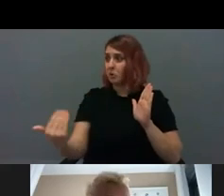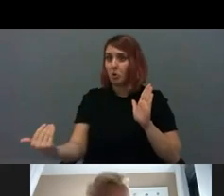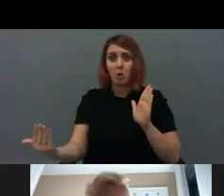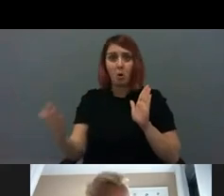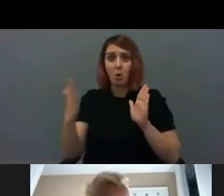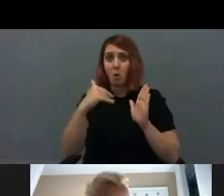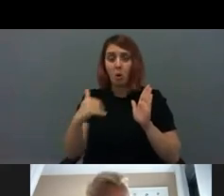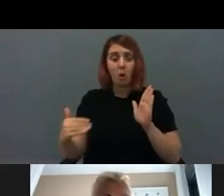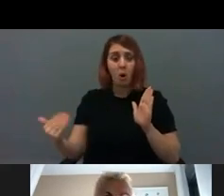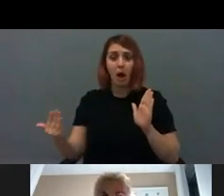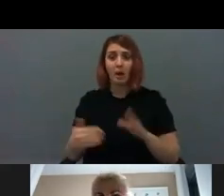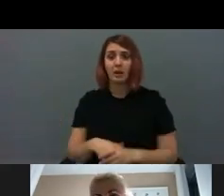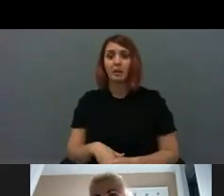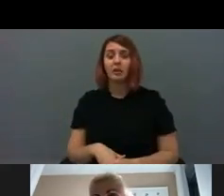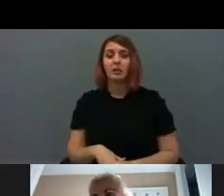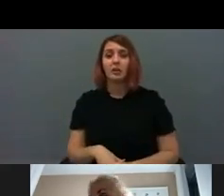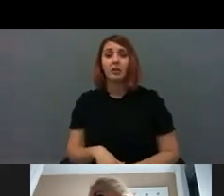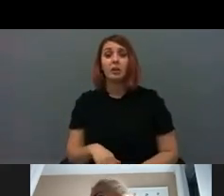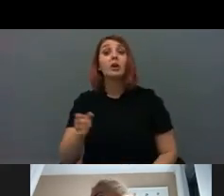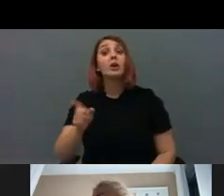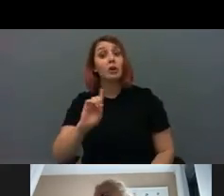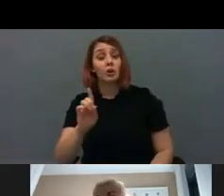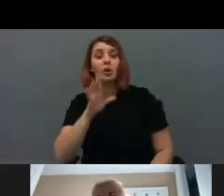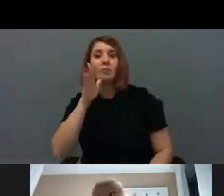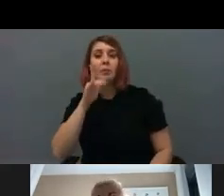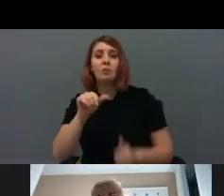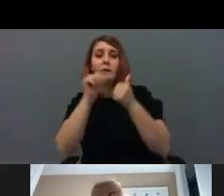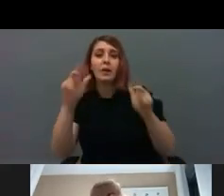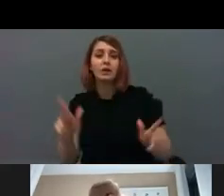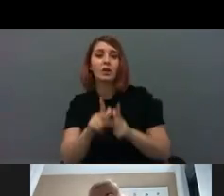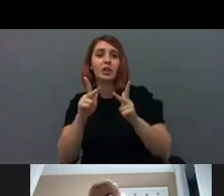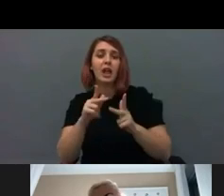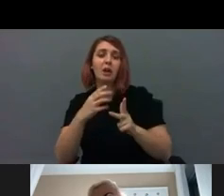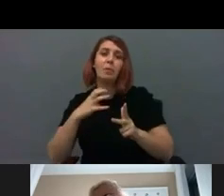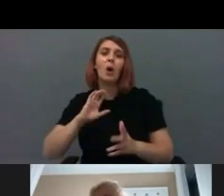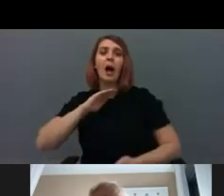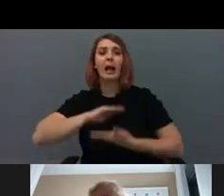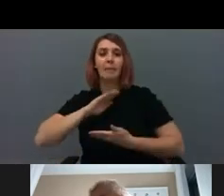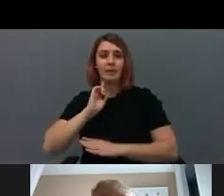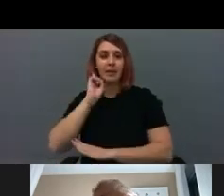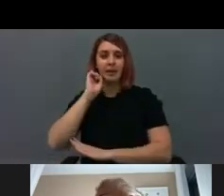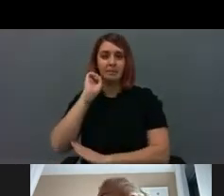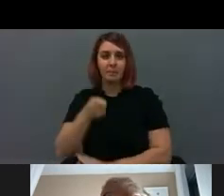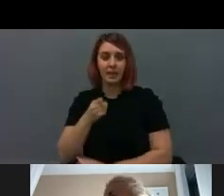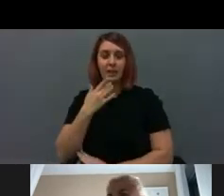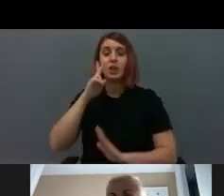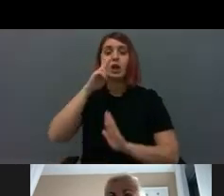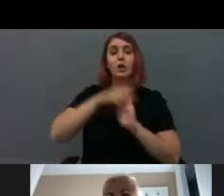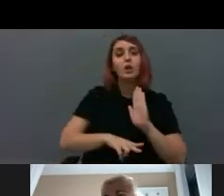sitio. No, no, porque vivimos un modelo social capacitista, y entonces las normas, las